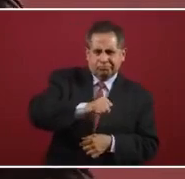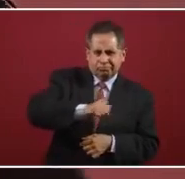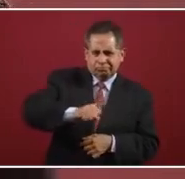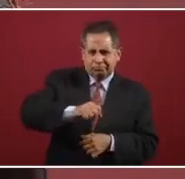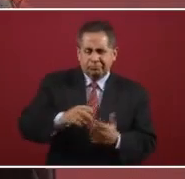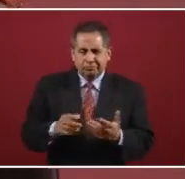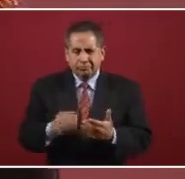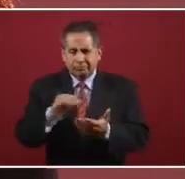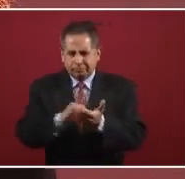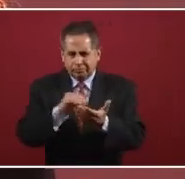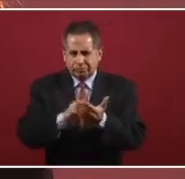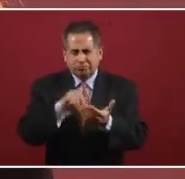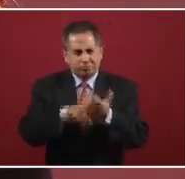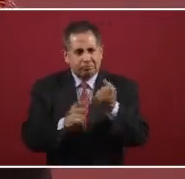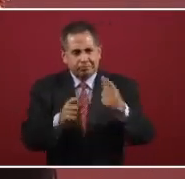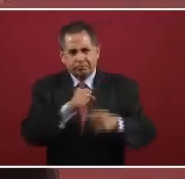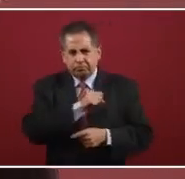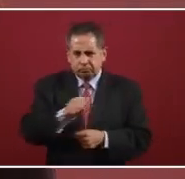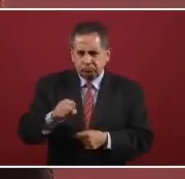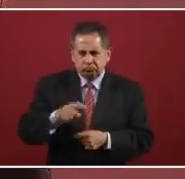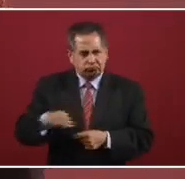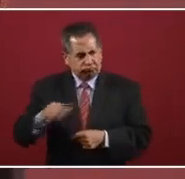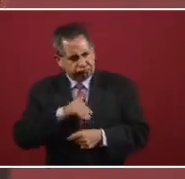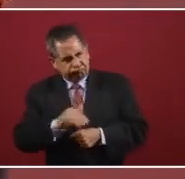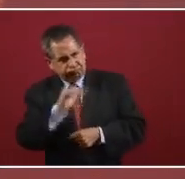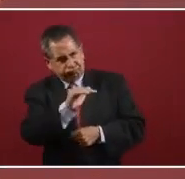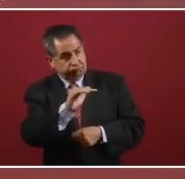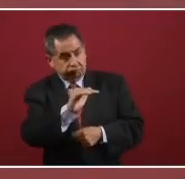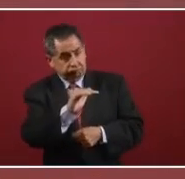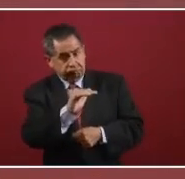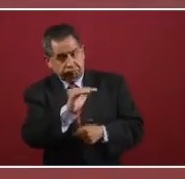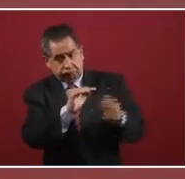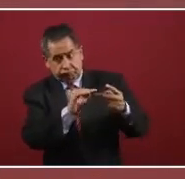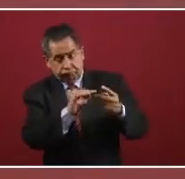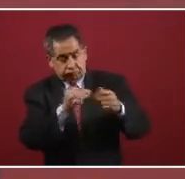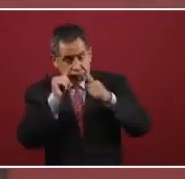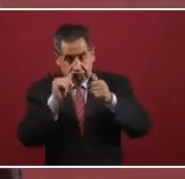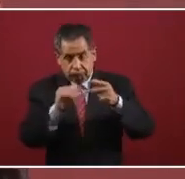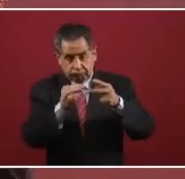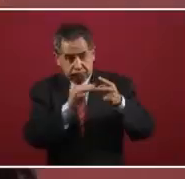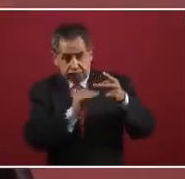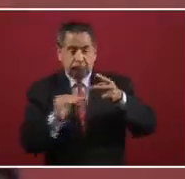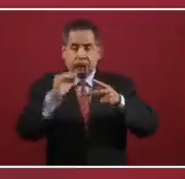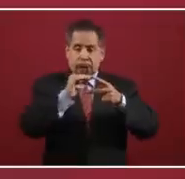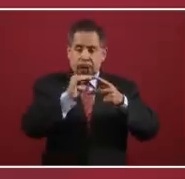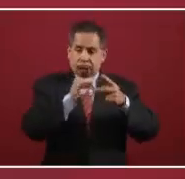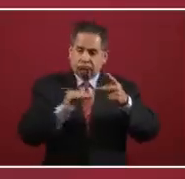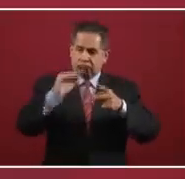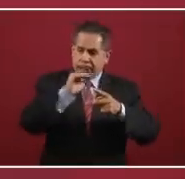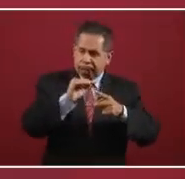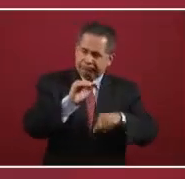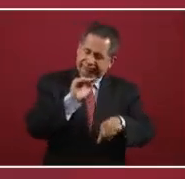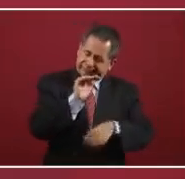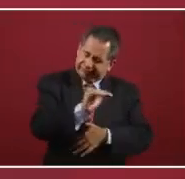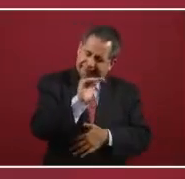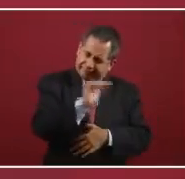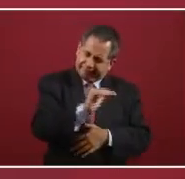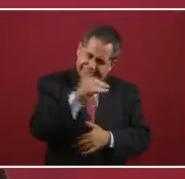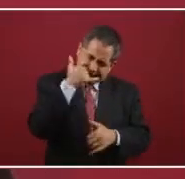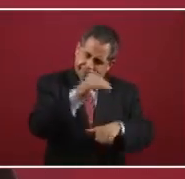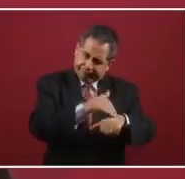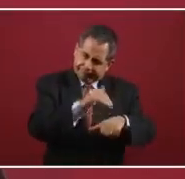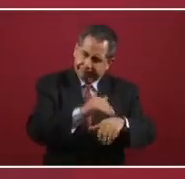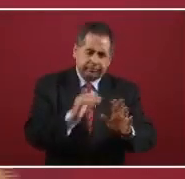reumático. Todavía hay mucha resistencia. Entonces, nosotros hablamos con algún nivel y después cuando los van atendiendo hacia otro nivel, entonces hay que estar repitiendo y hay que estar hablando con